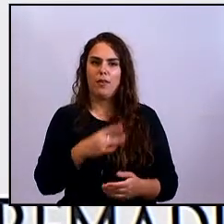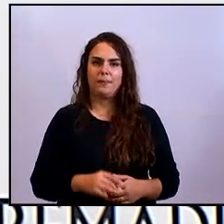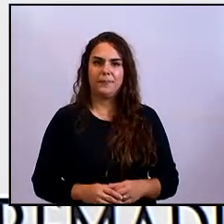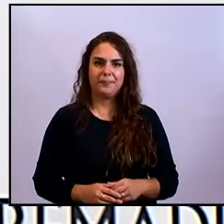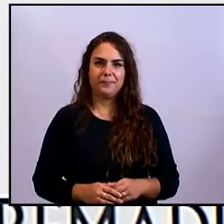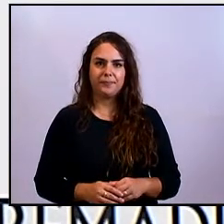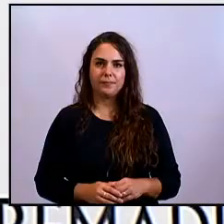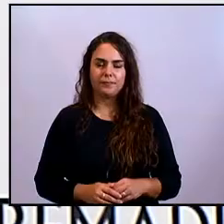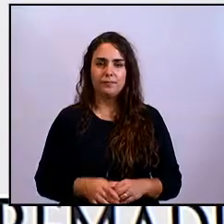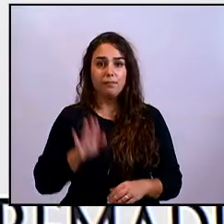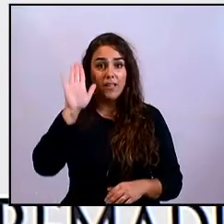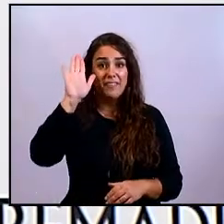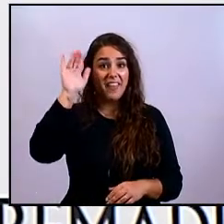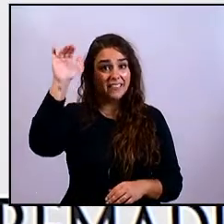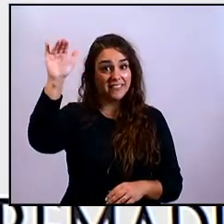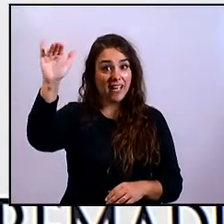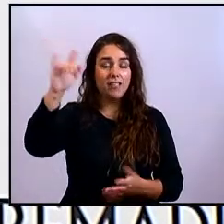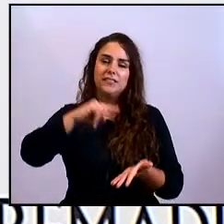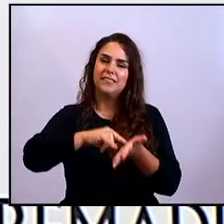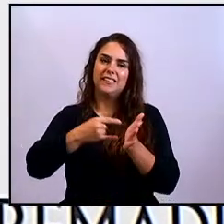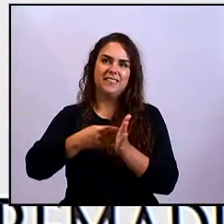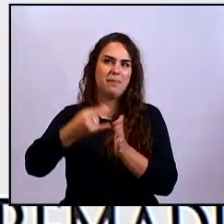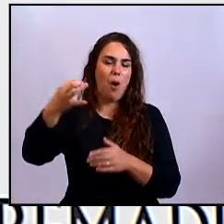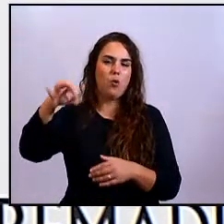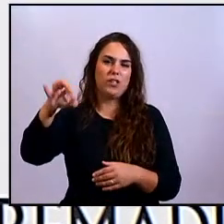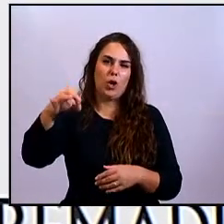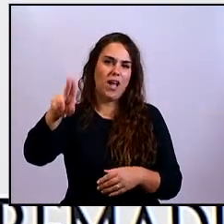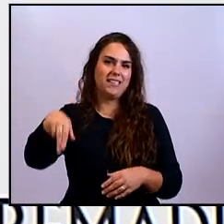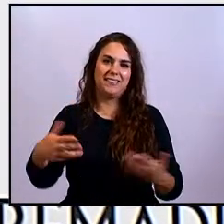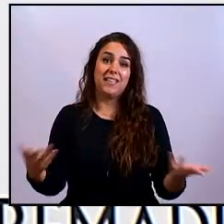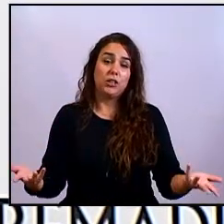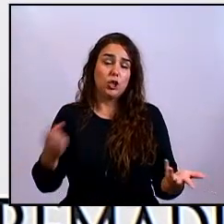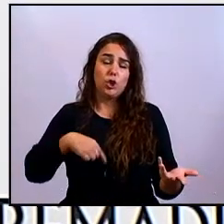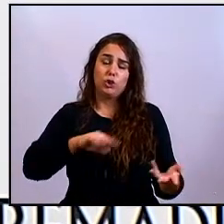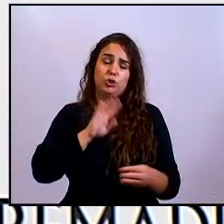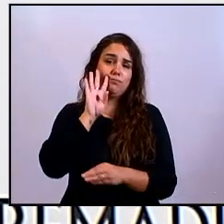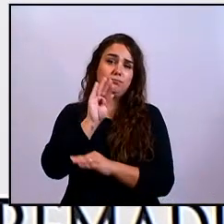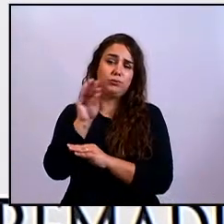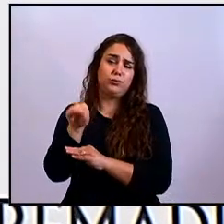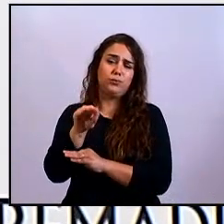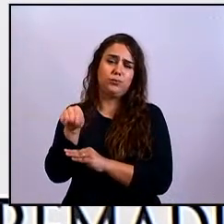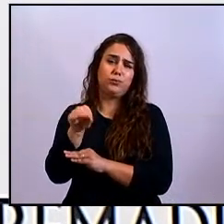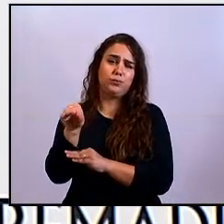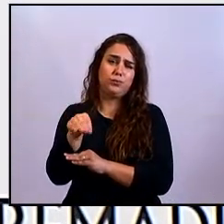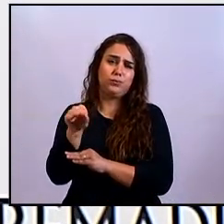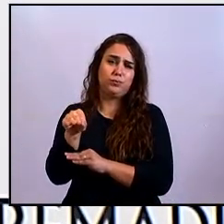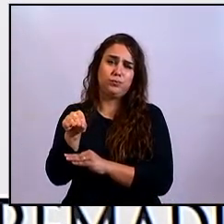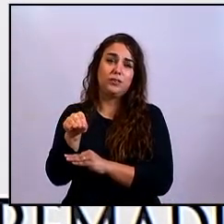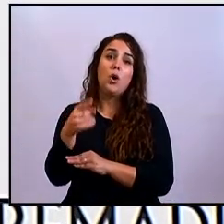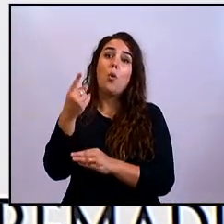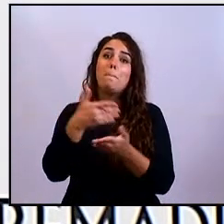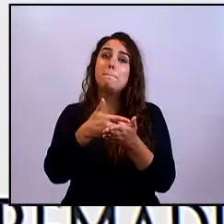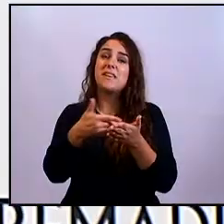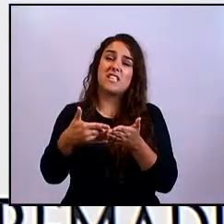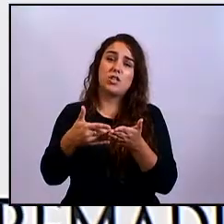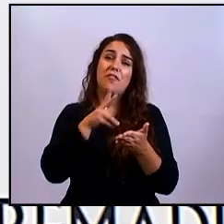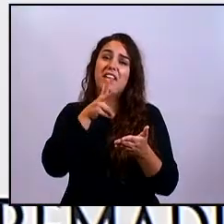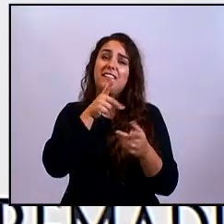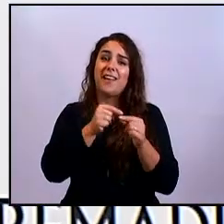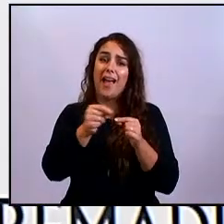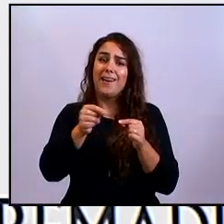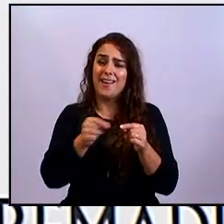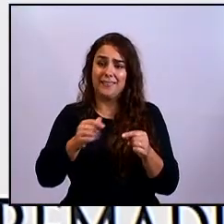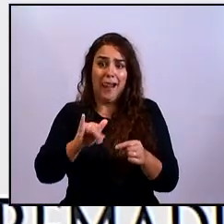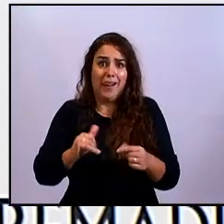La Dehesa es un sistema único y nuestro deber es mantener en buen estado sanitario el 1.000.000 de hectáreas que tenemos en nuestra